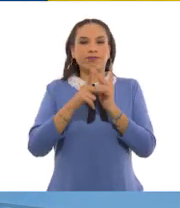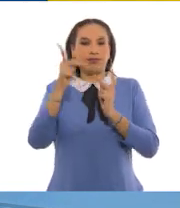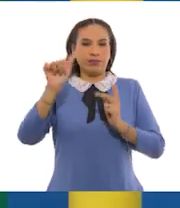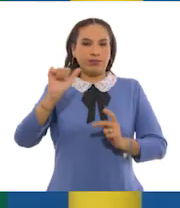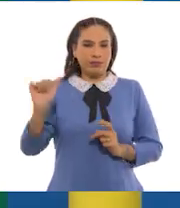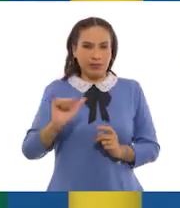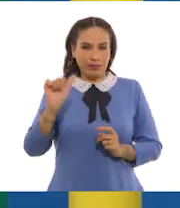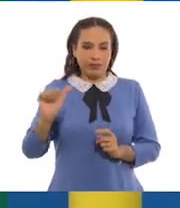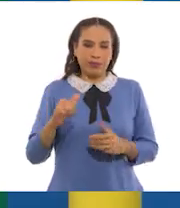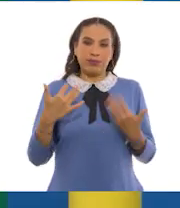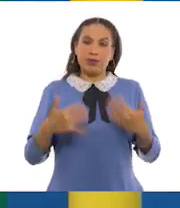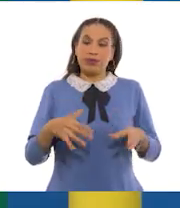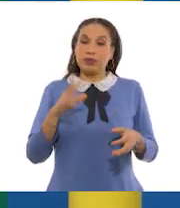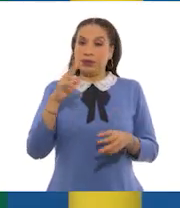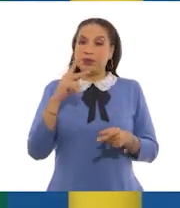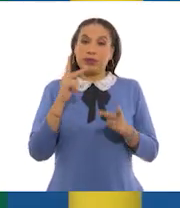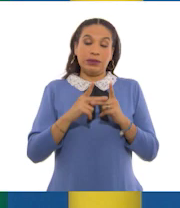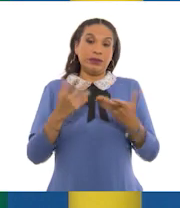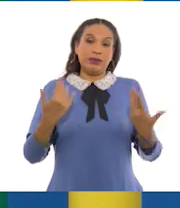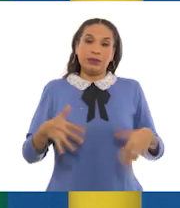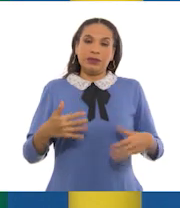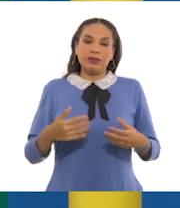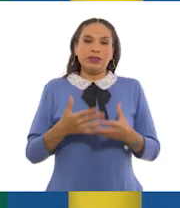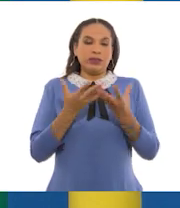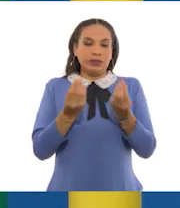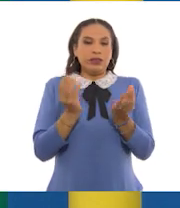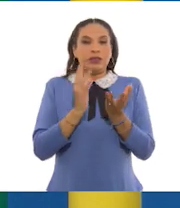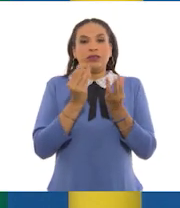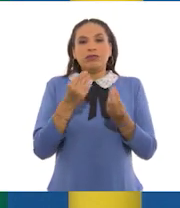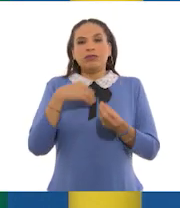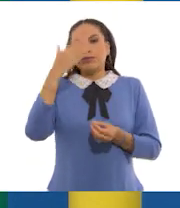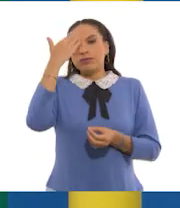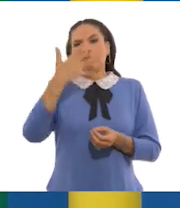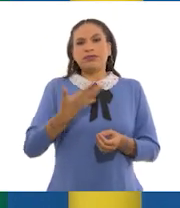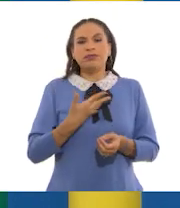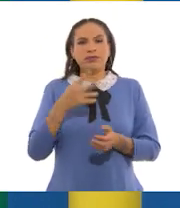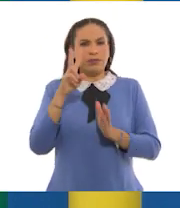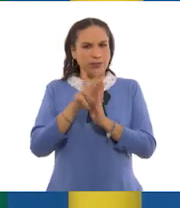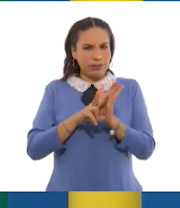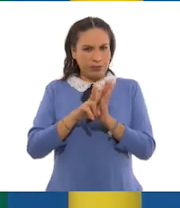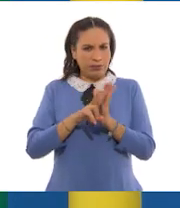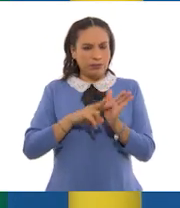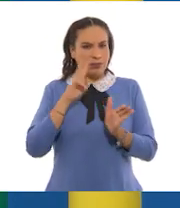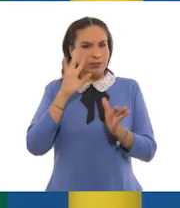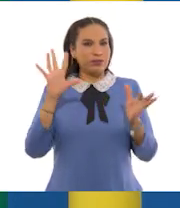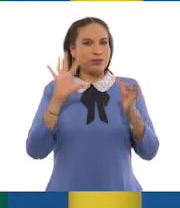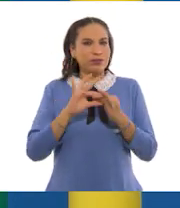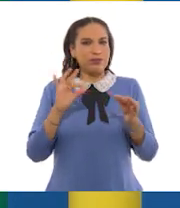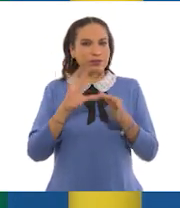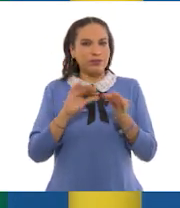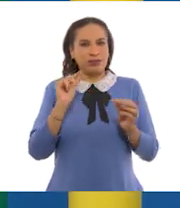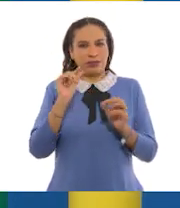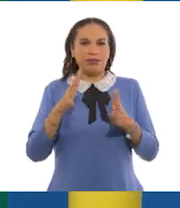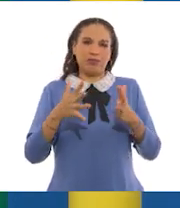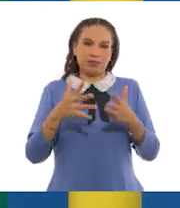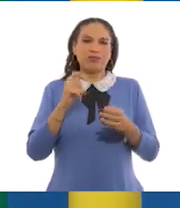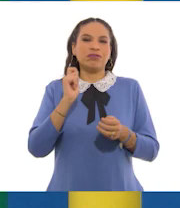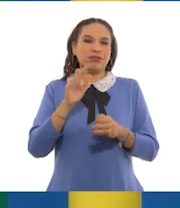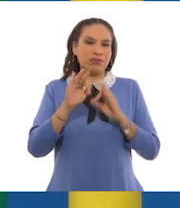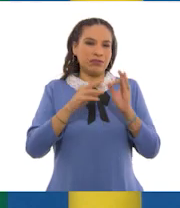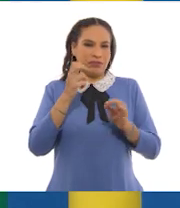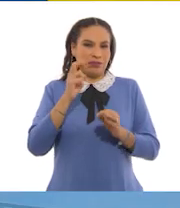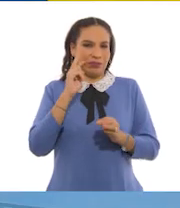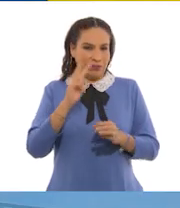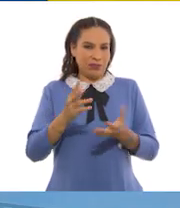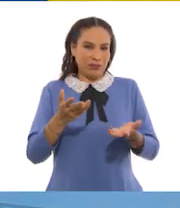asiáticos. Perfecto. O sea, sobre esto, bueno, sé que tenemos un video, ¿no? Que va a explicar más o menos de qué trata